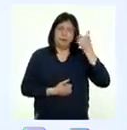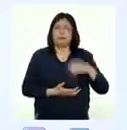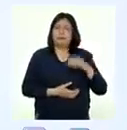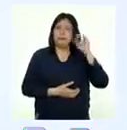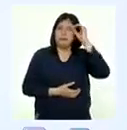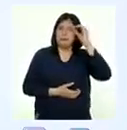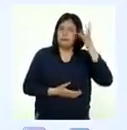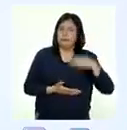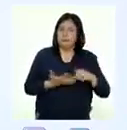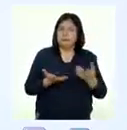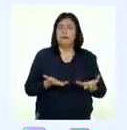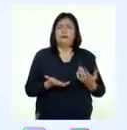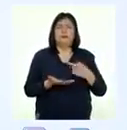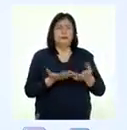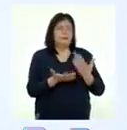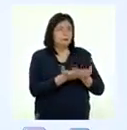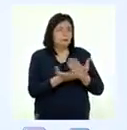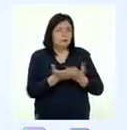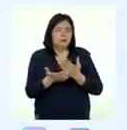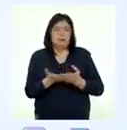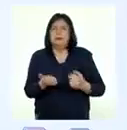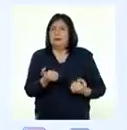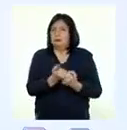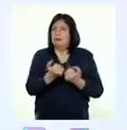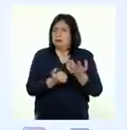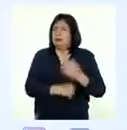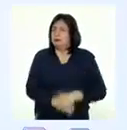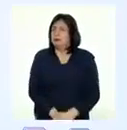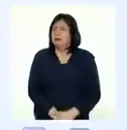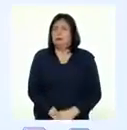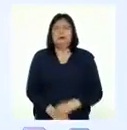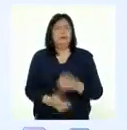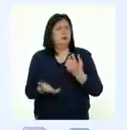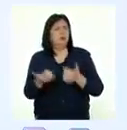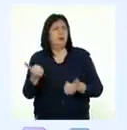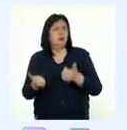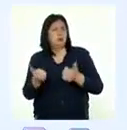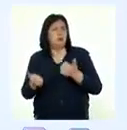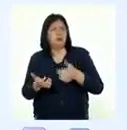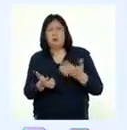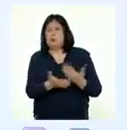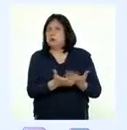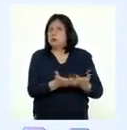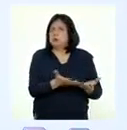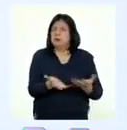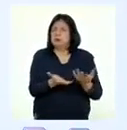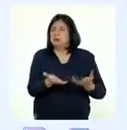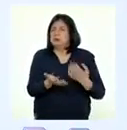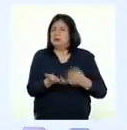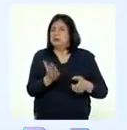postura esté respaldada por evidencias que la sustenten. ¿Cuáles podrían ser esas evidencias?